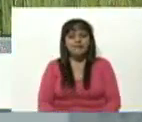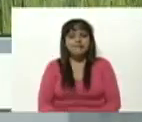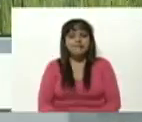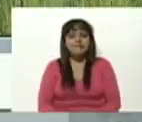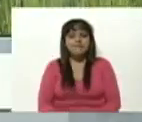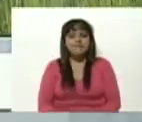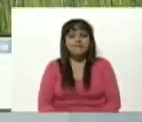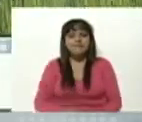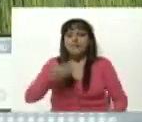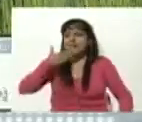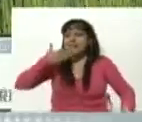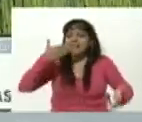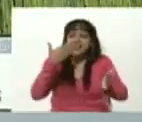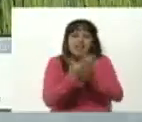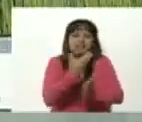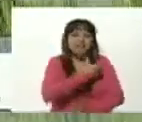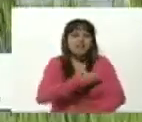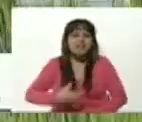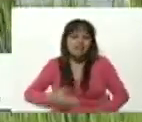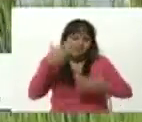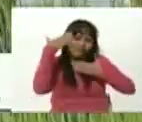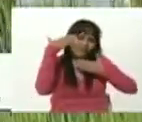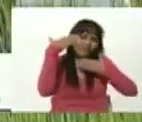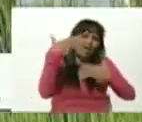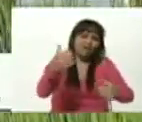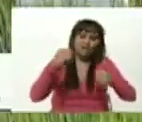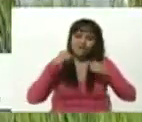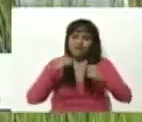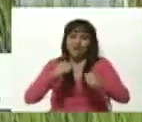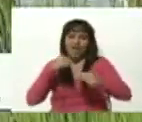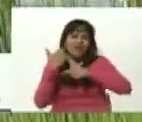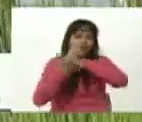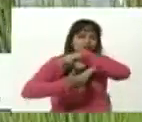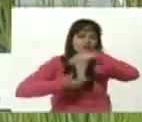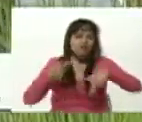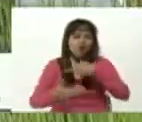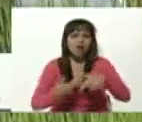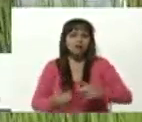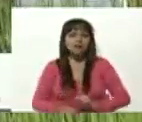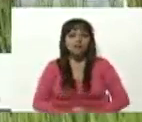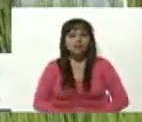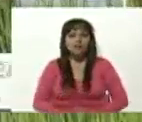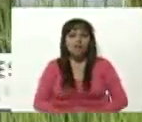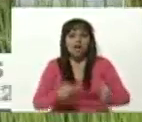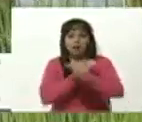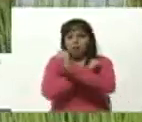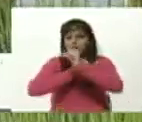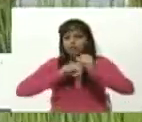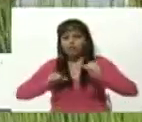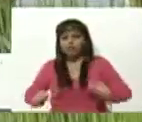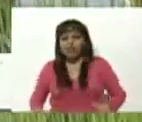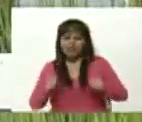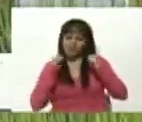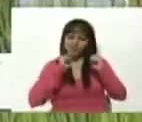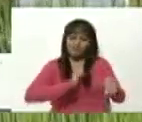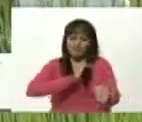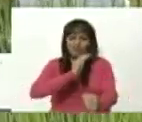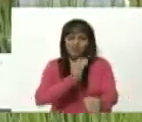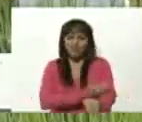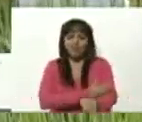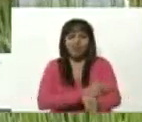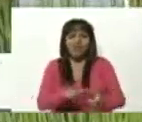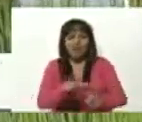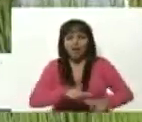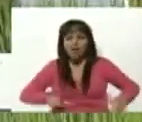Gracias, presidente. Recibo un saludo combativo y revolucionario desde la portuguesa aguerrida. En el